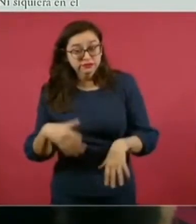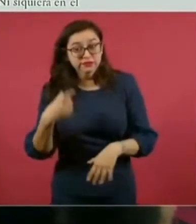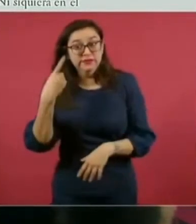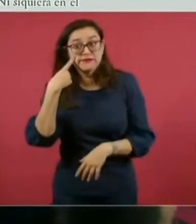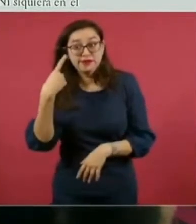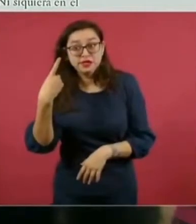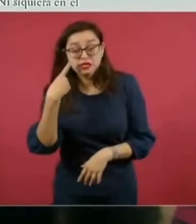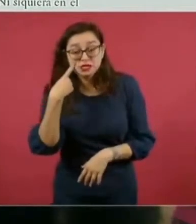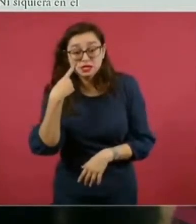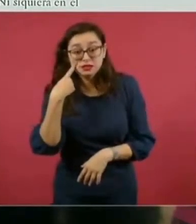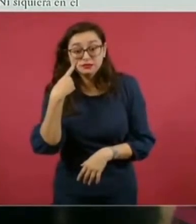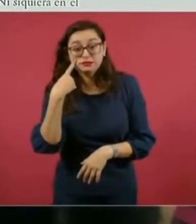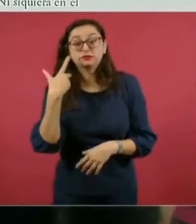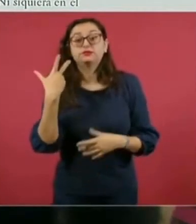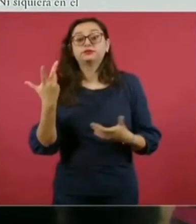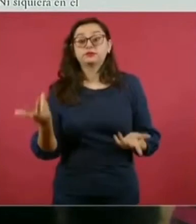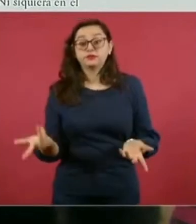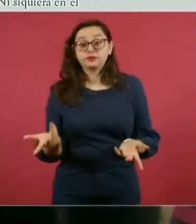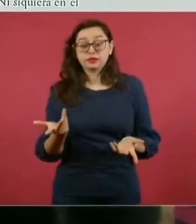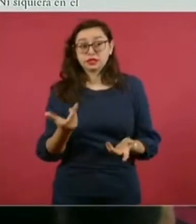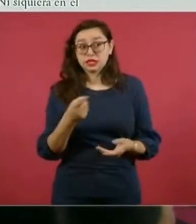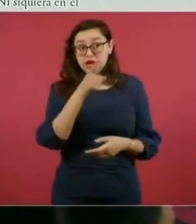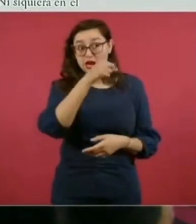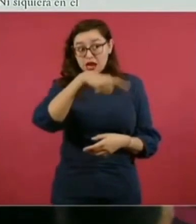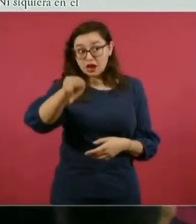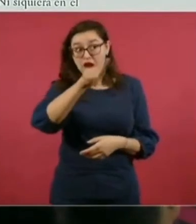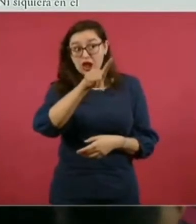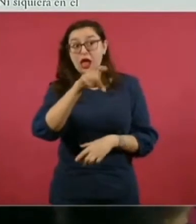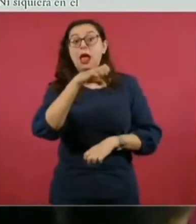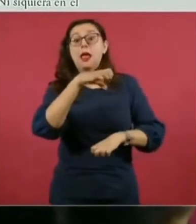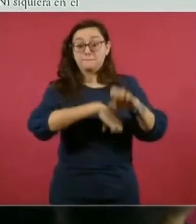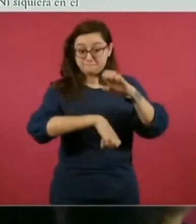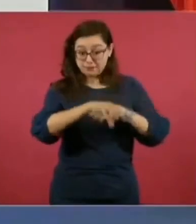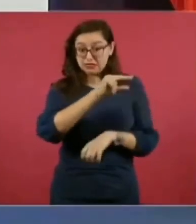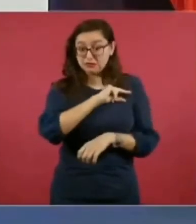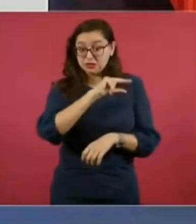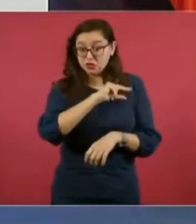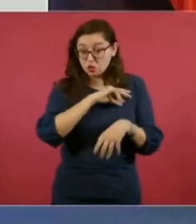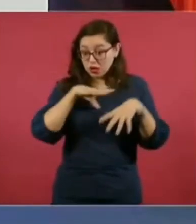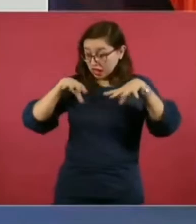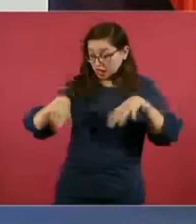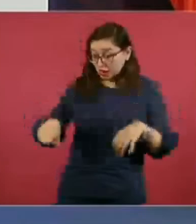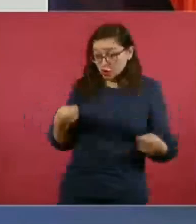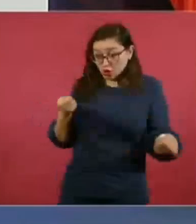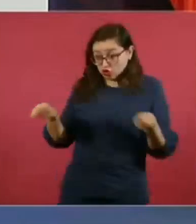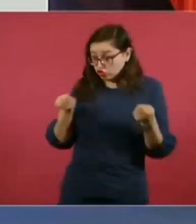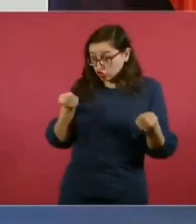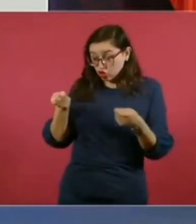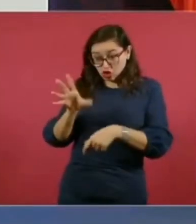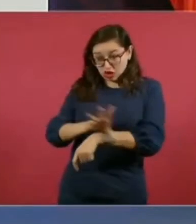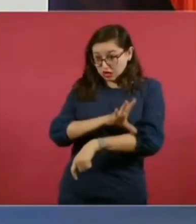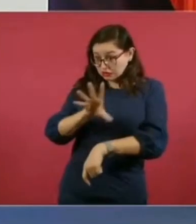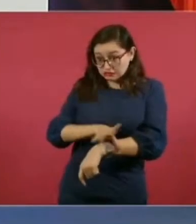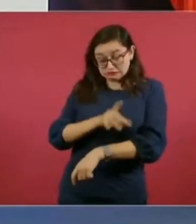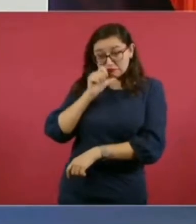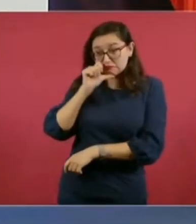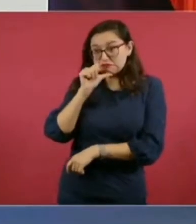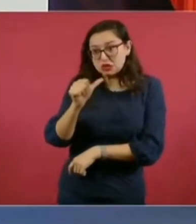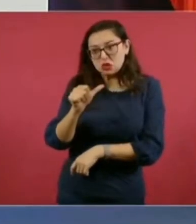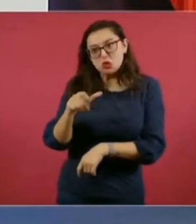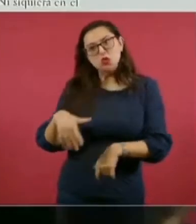difundiendo miedo de que nos íbamos a quedar sin luz